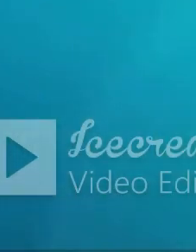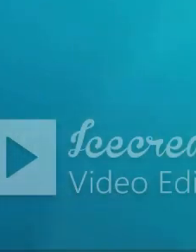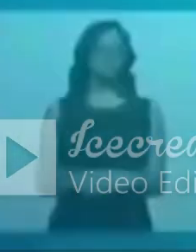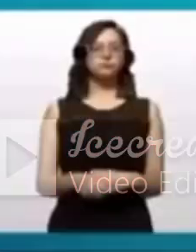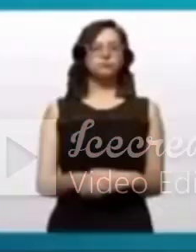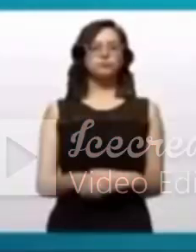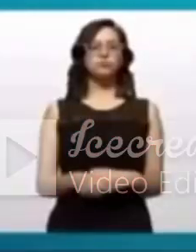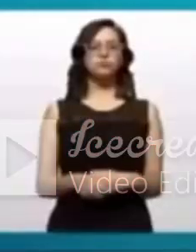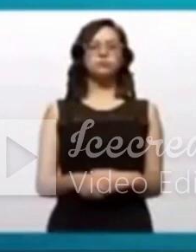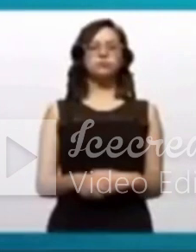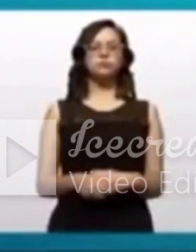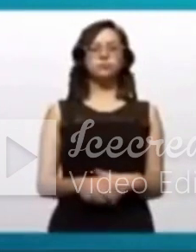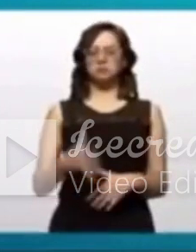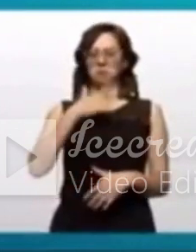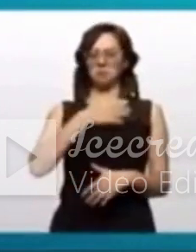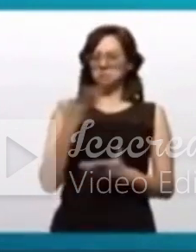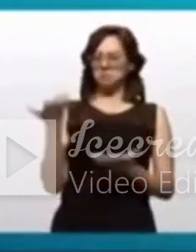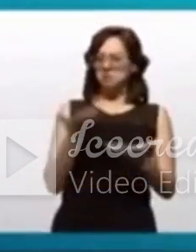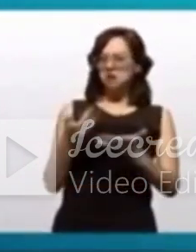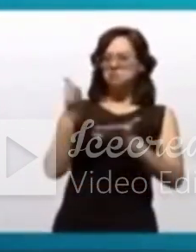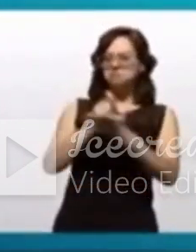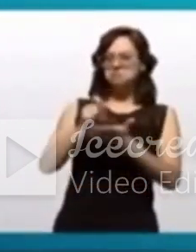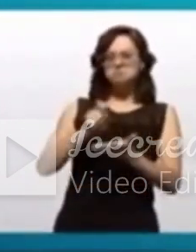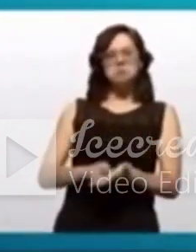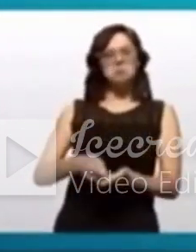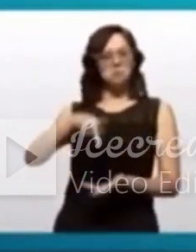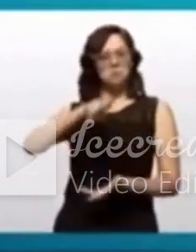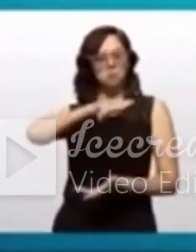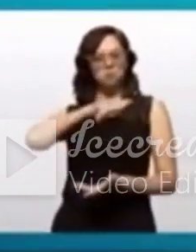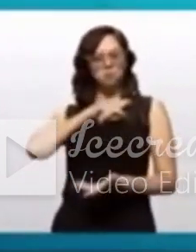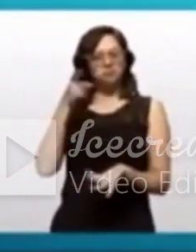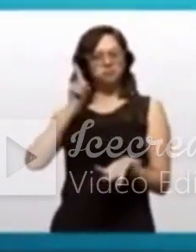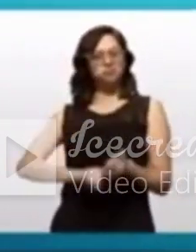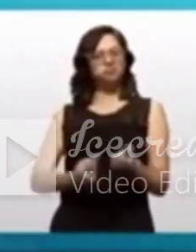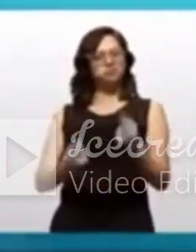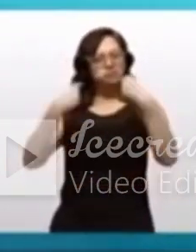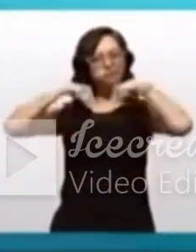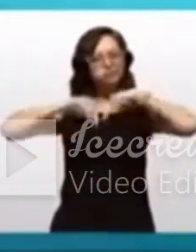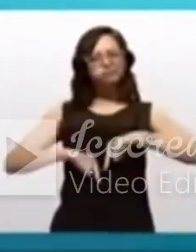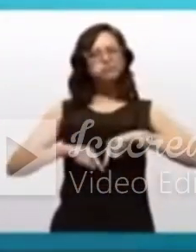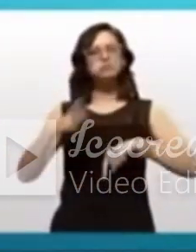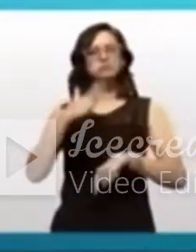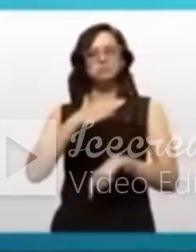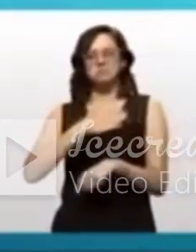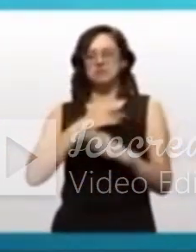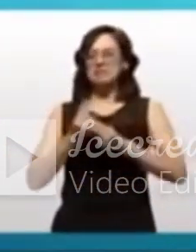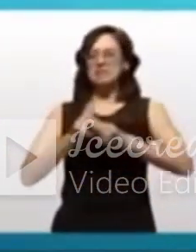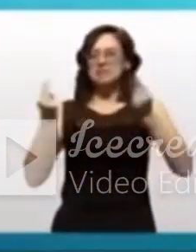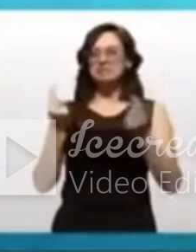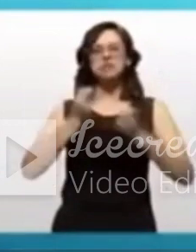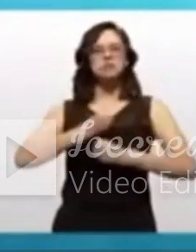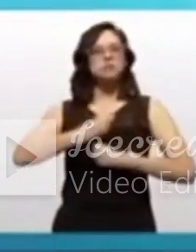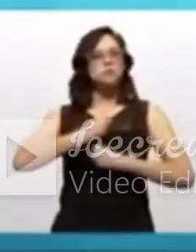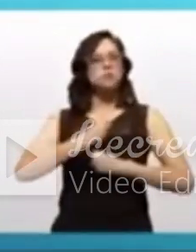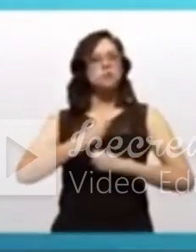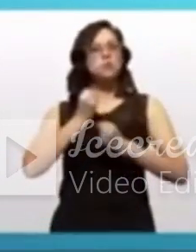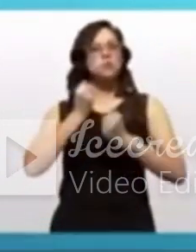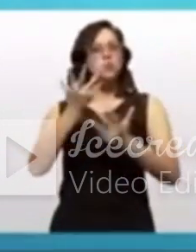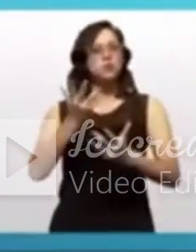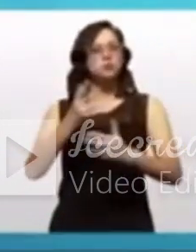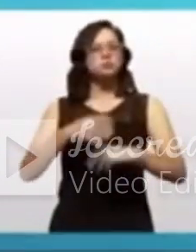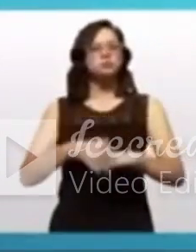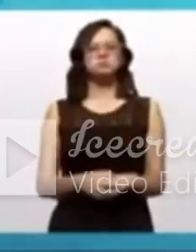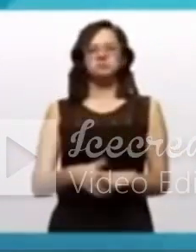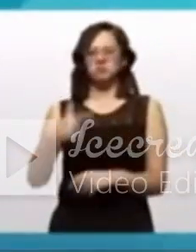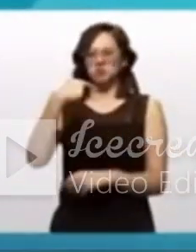He vivido el quehacer literario como una parte de mí misma, como una necesidad ineludible de expresión, nunca